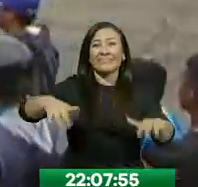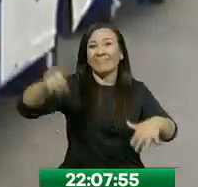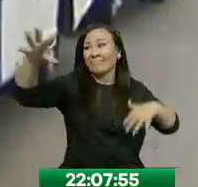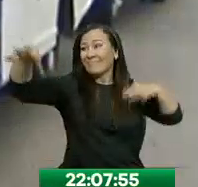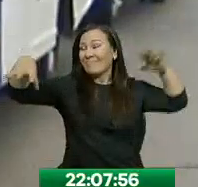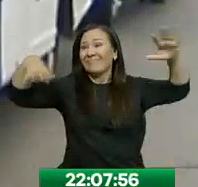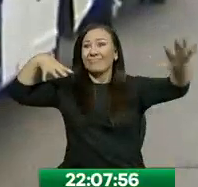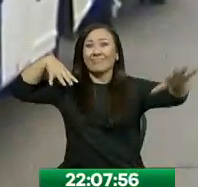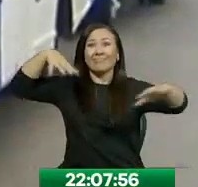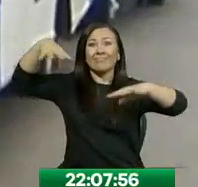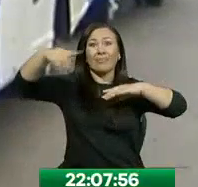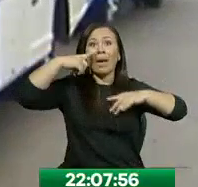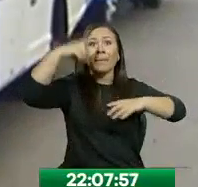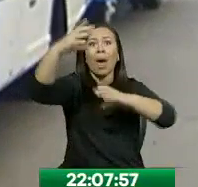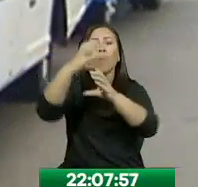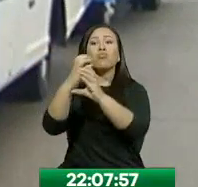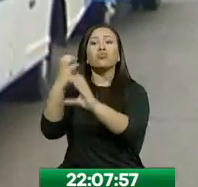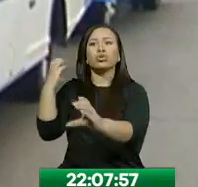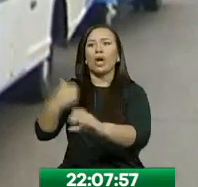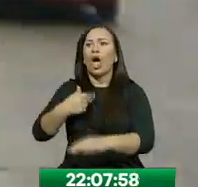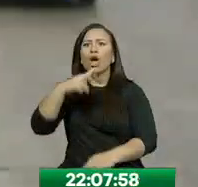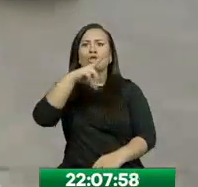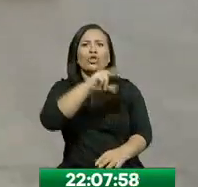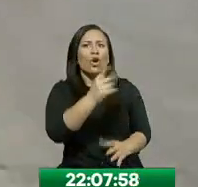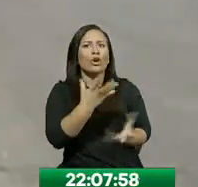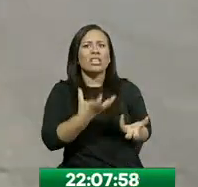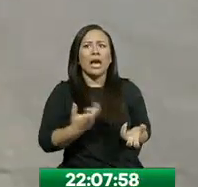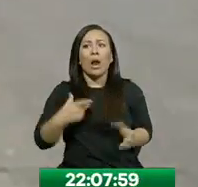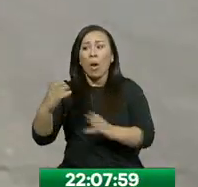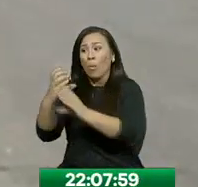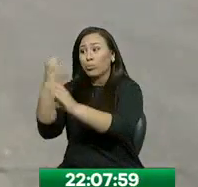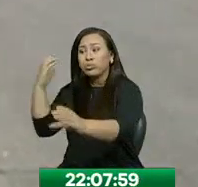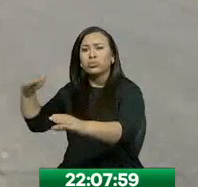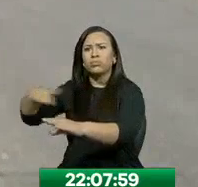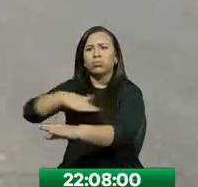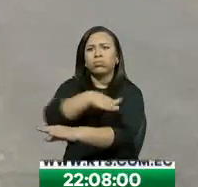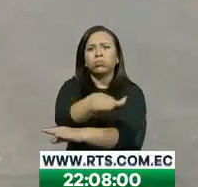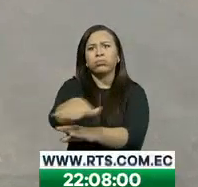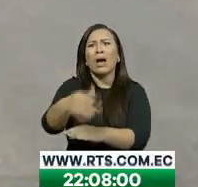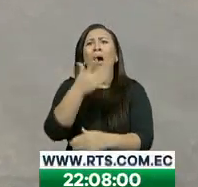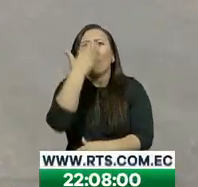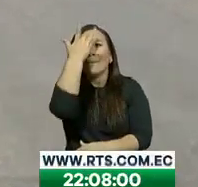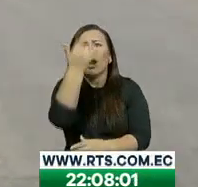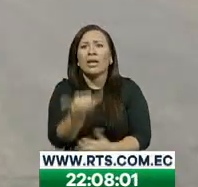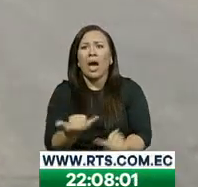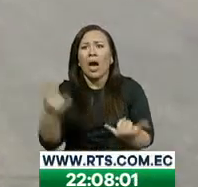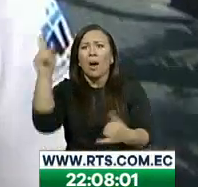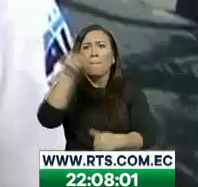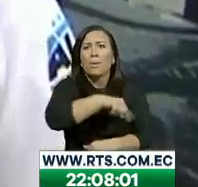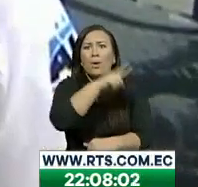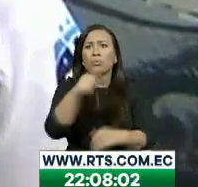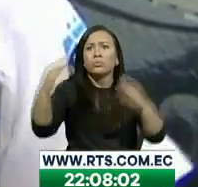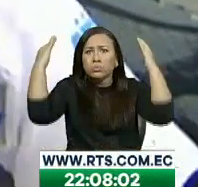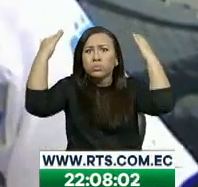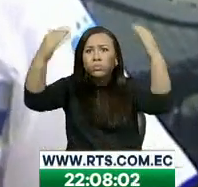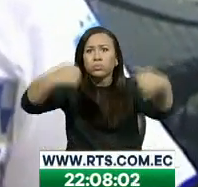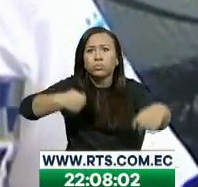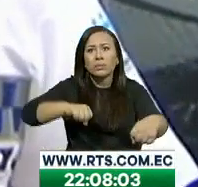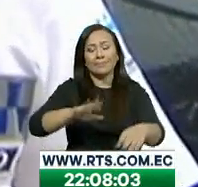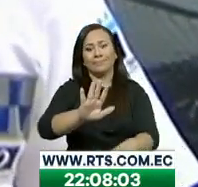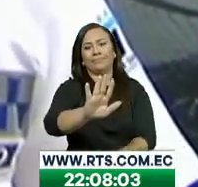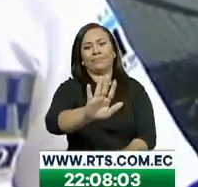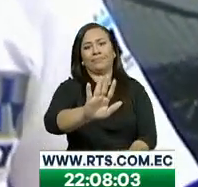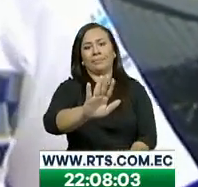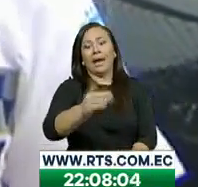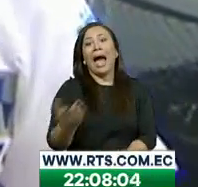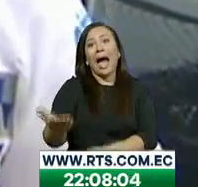Express, el cual permite la movilización de personas en sectores donde no llega el transporte público convencional. Porque lógicamente